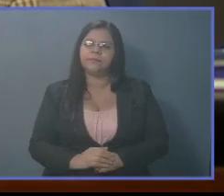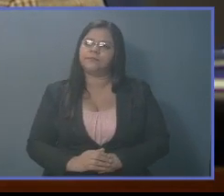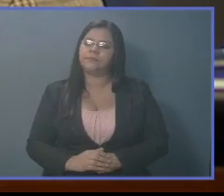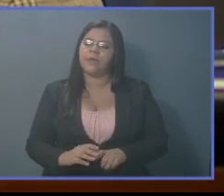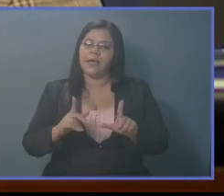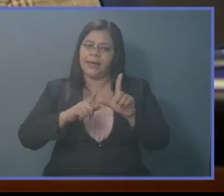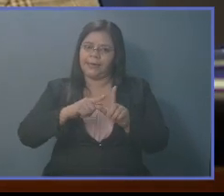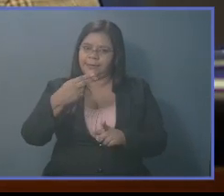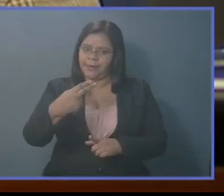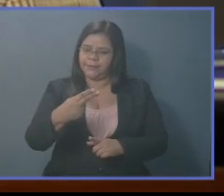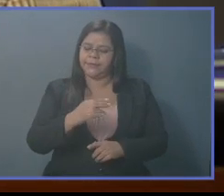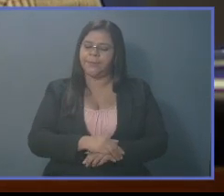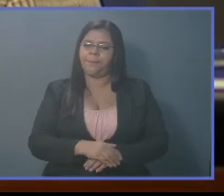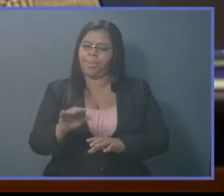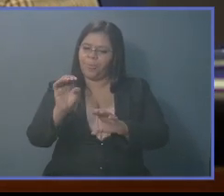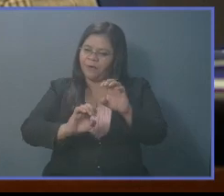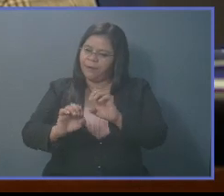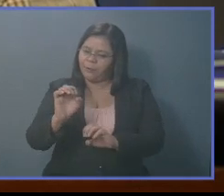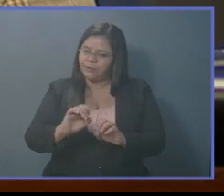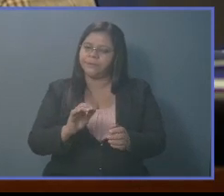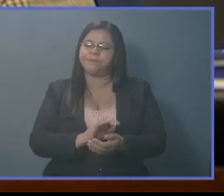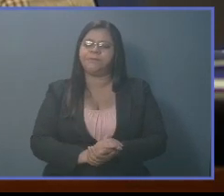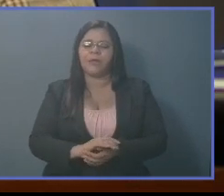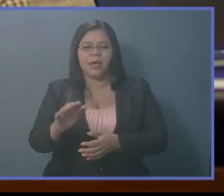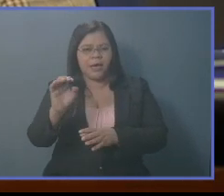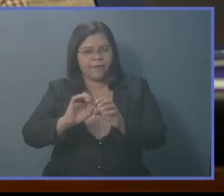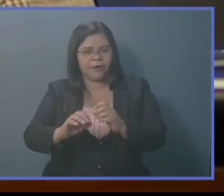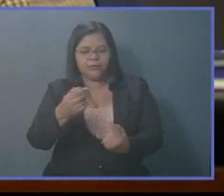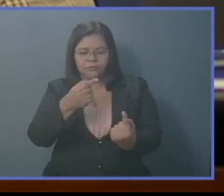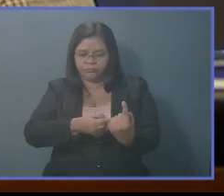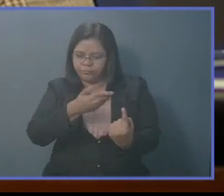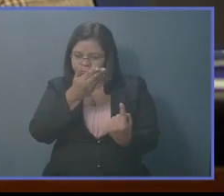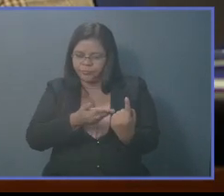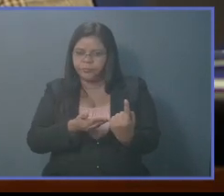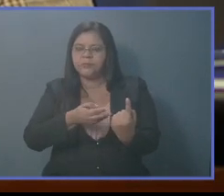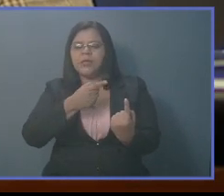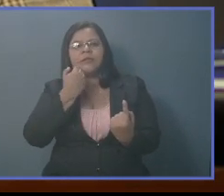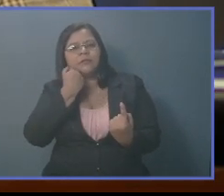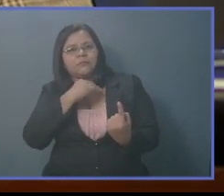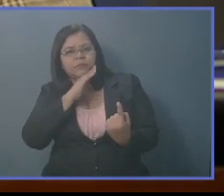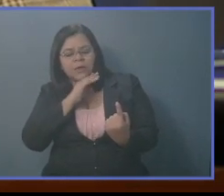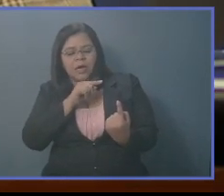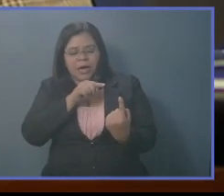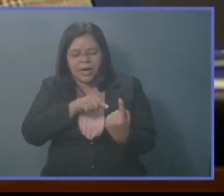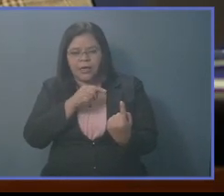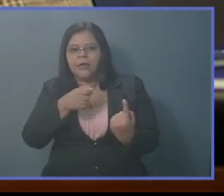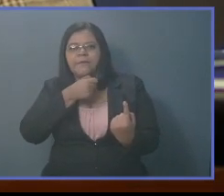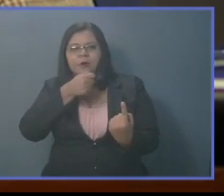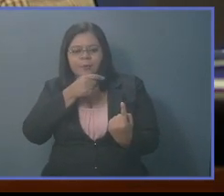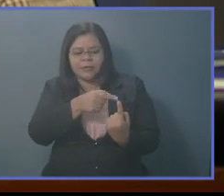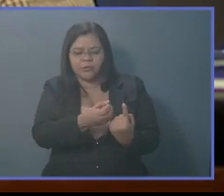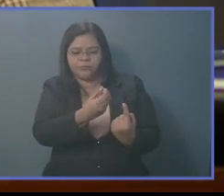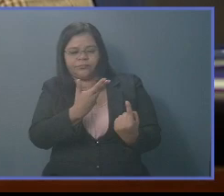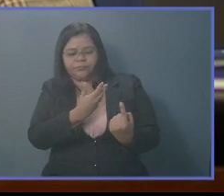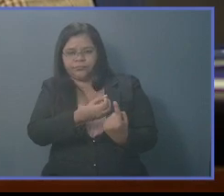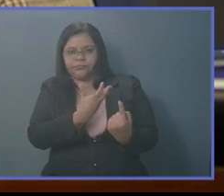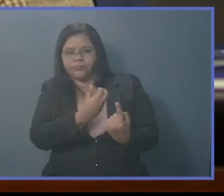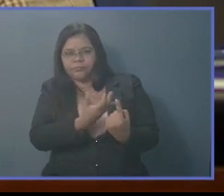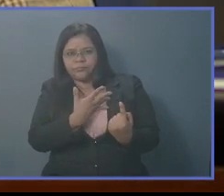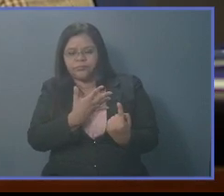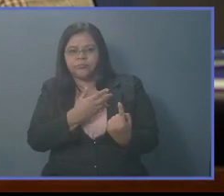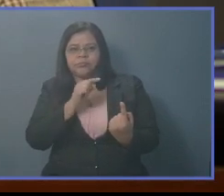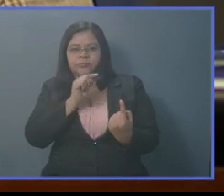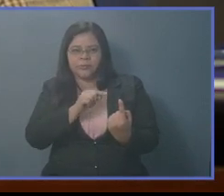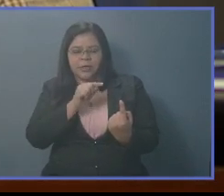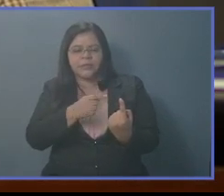H. Evaluación clínica. Elaboración y evaluación del estado físico o psíquico de un paciente basándose en la información obtenida de